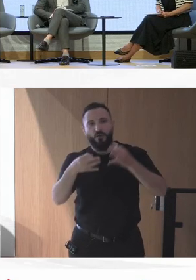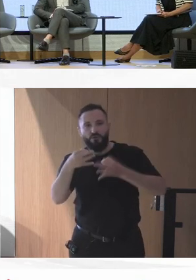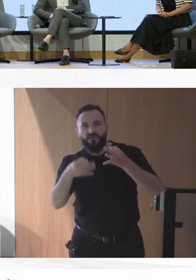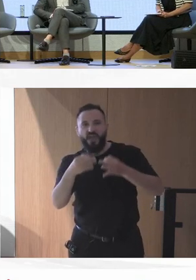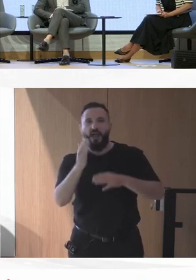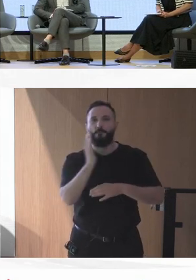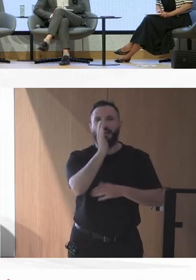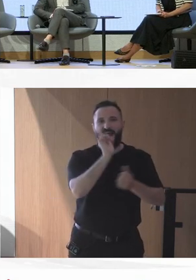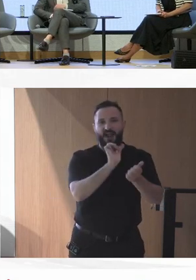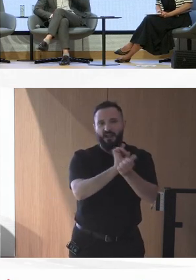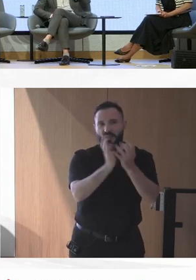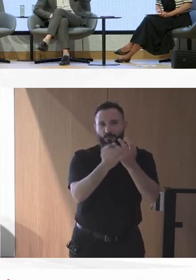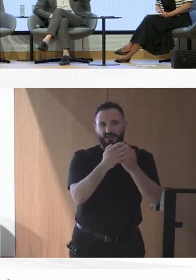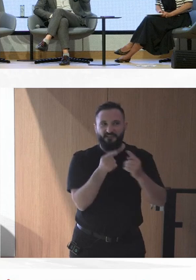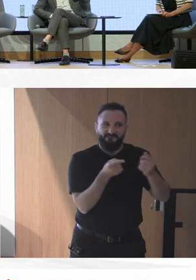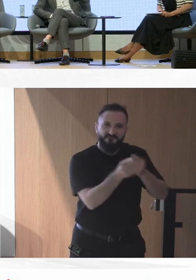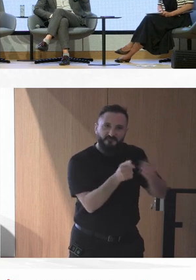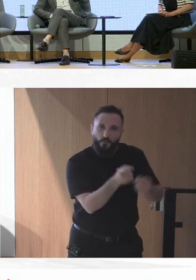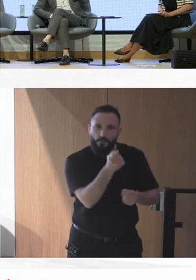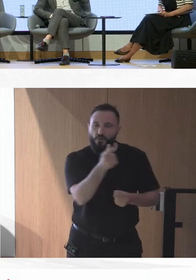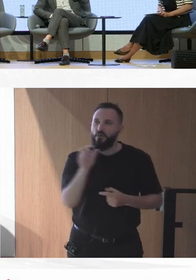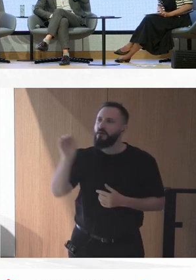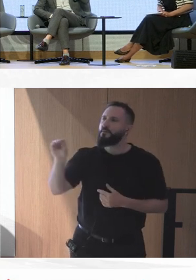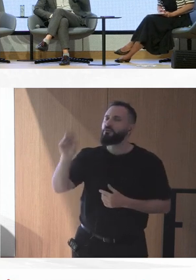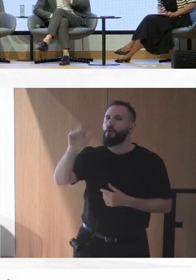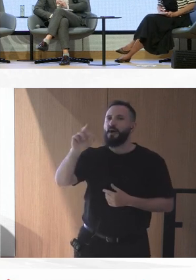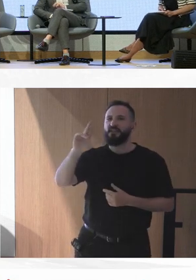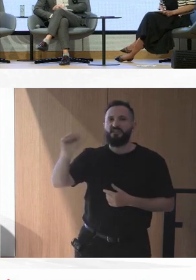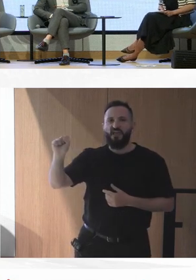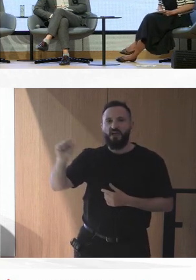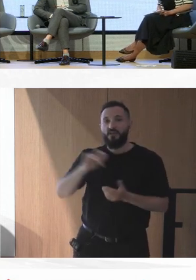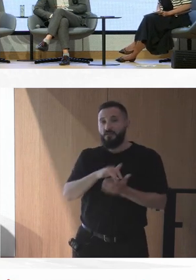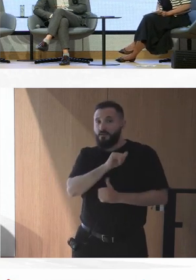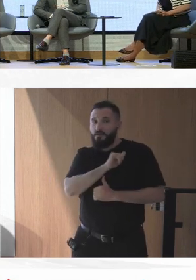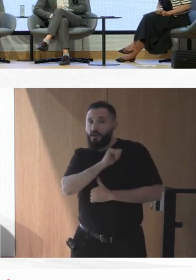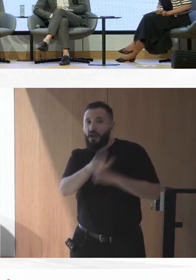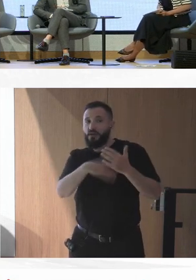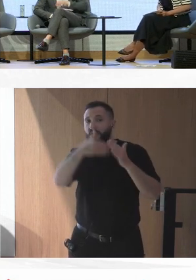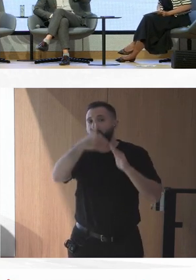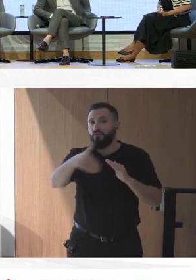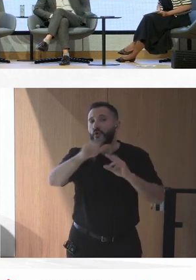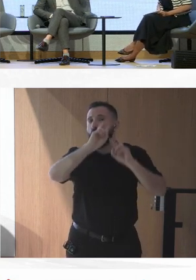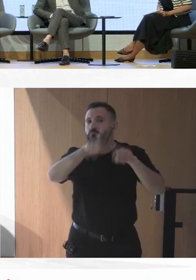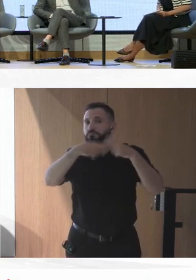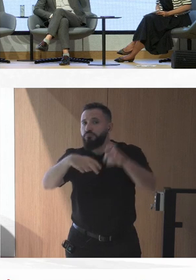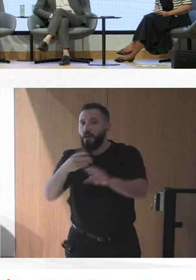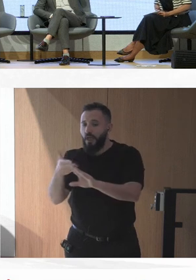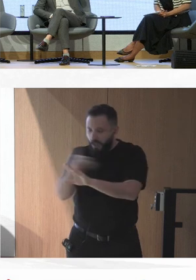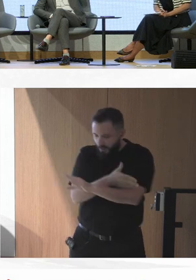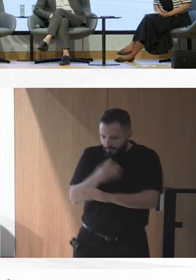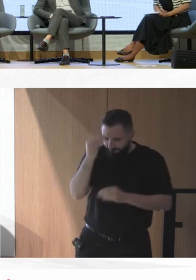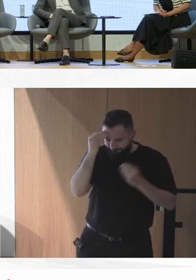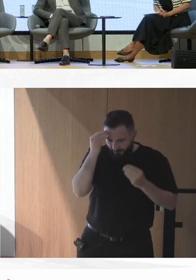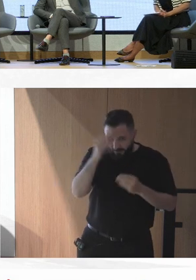penitenciario, yo quería preguntarla si se le ocurre alguna vía, mientras llegan reformas futuras, para prevenir la situación